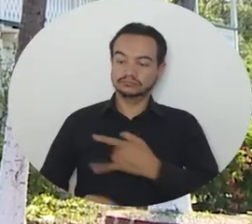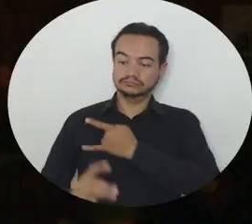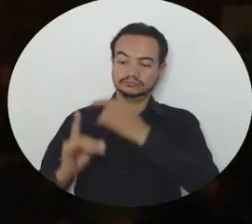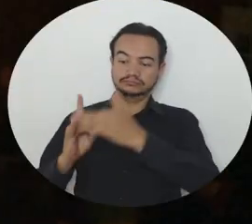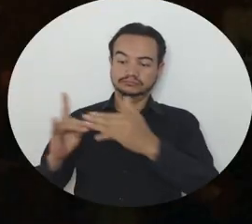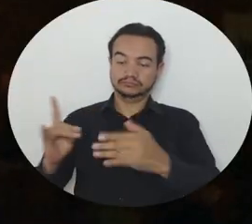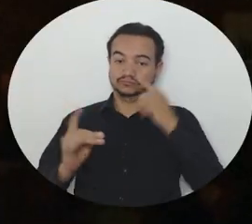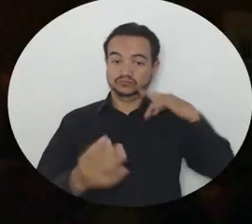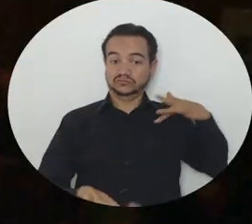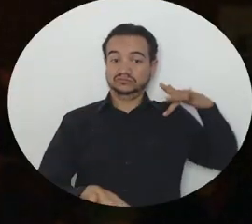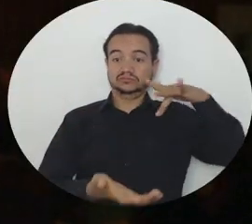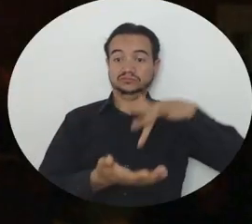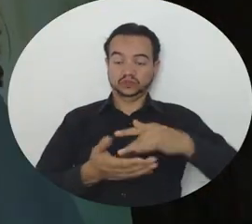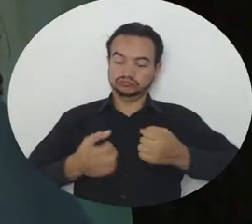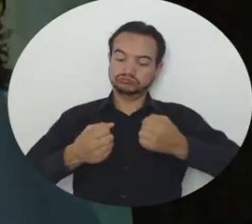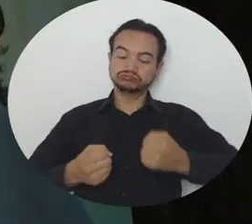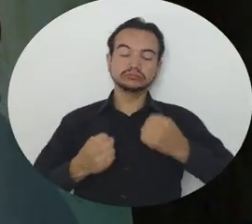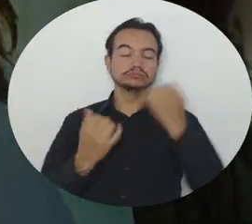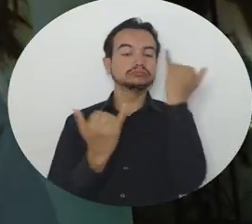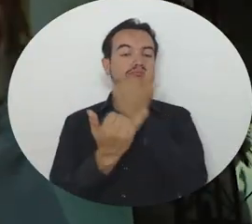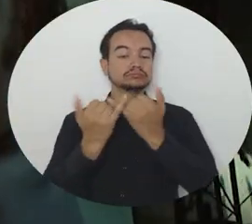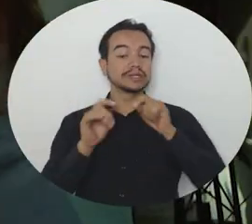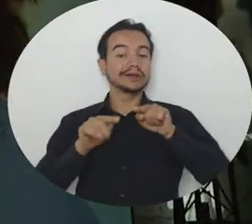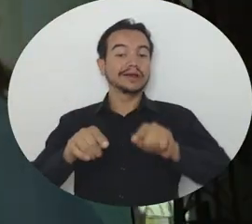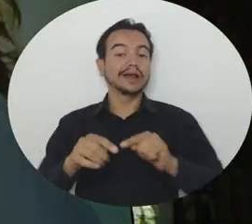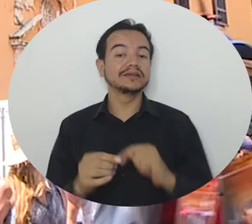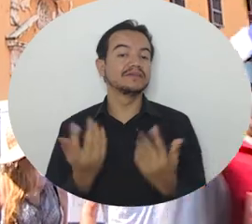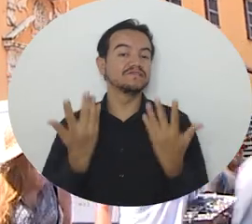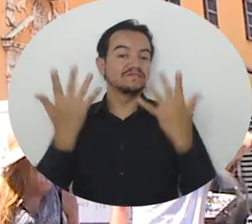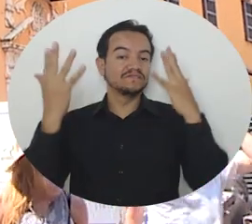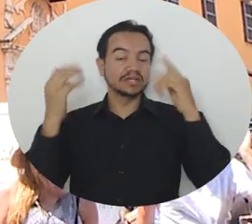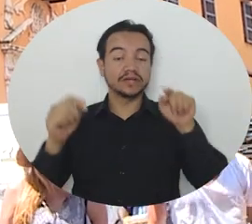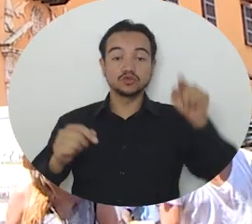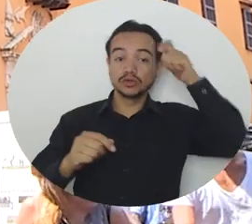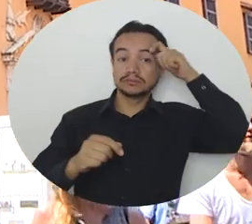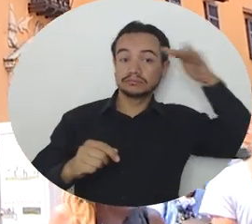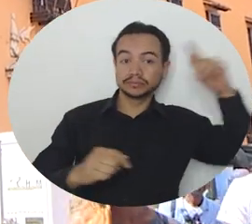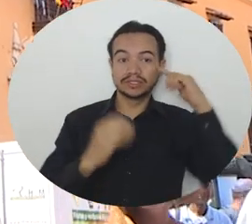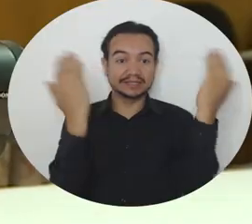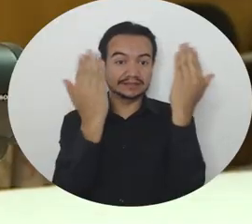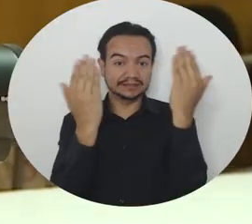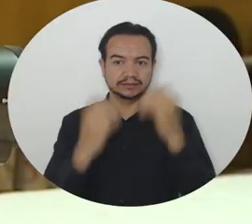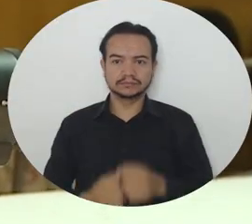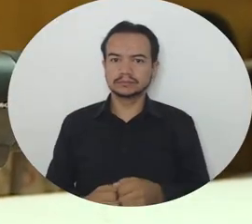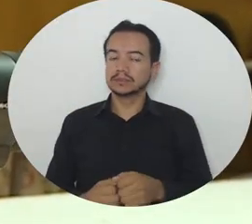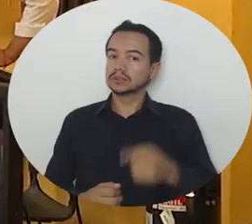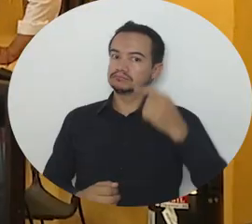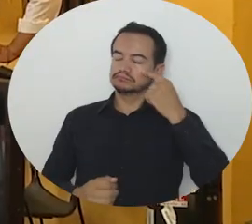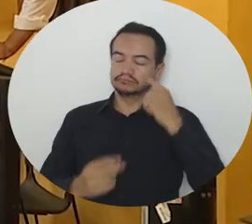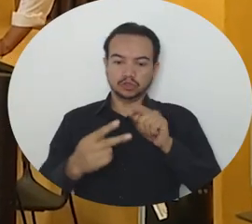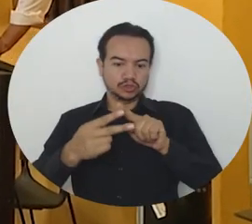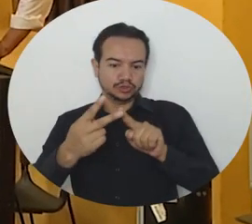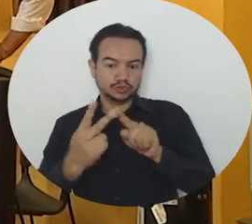No solo con una nutrida programación académica, la Universidad del Magdalena dice presente en el Festival de Cine de Cartagena de Indias, sino que además